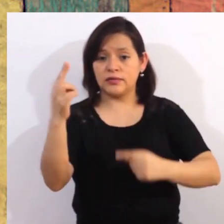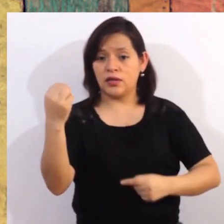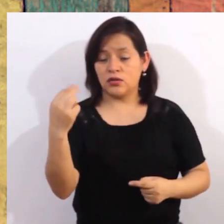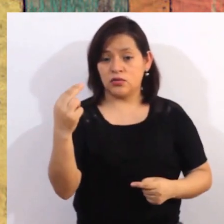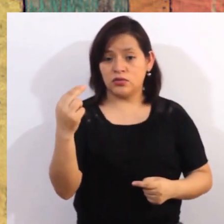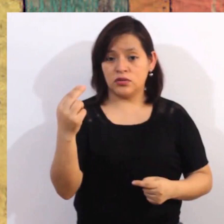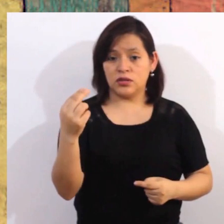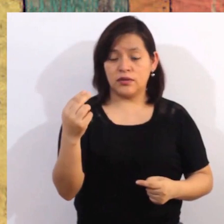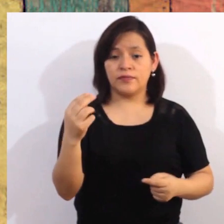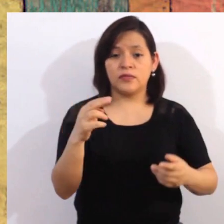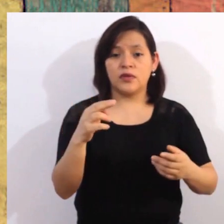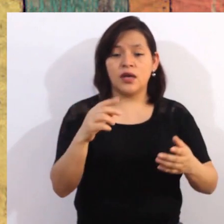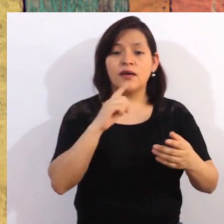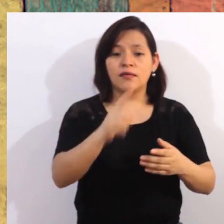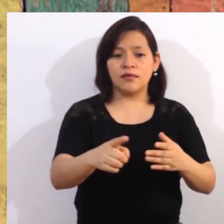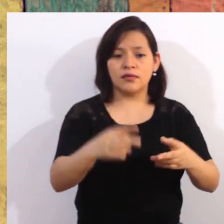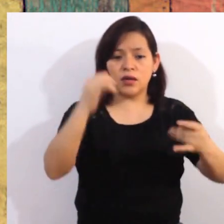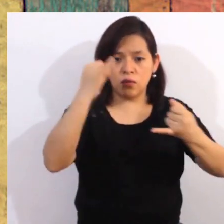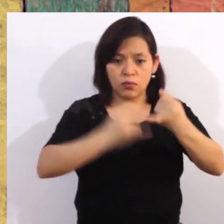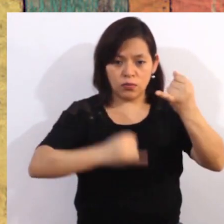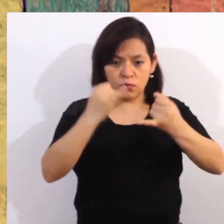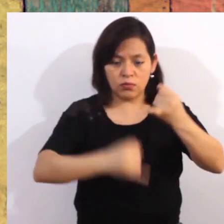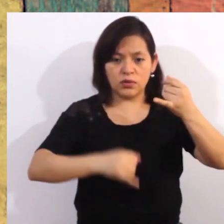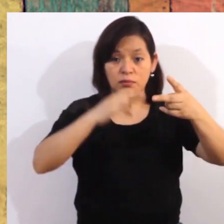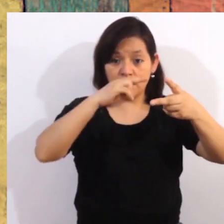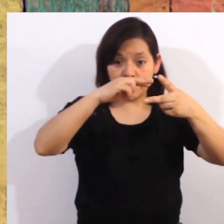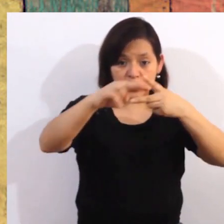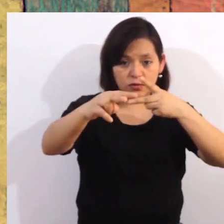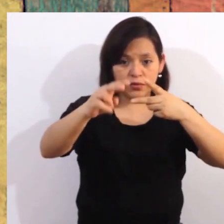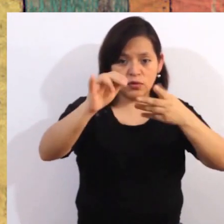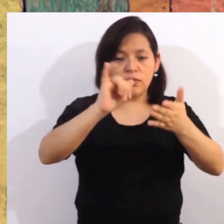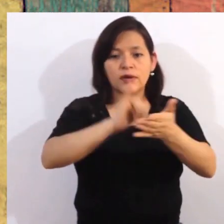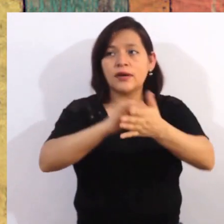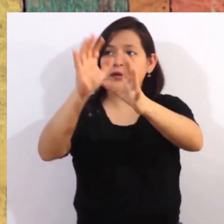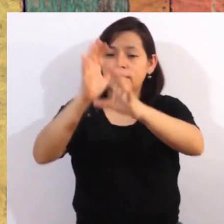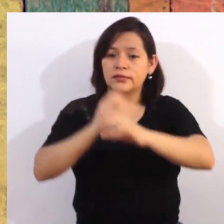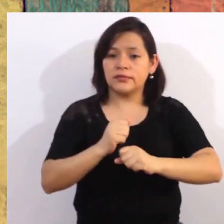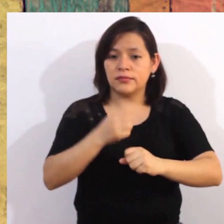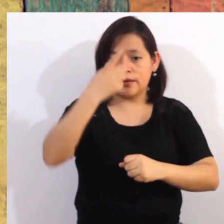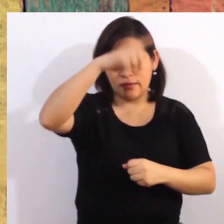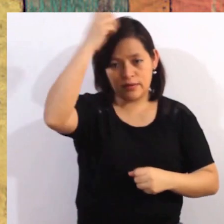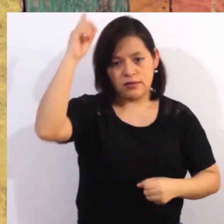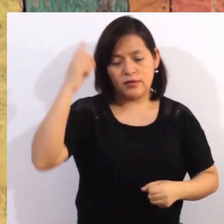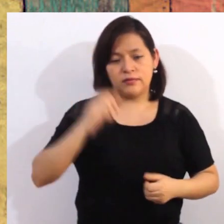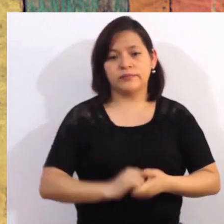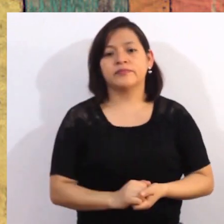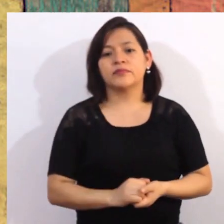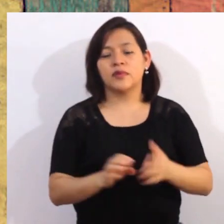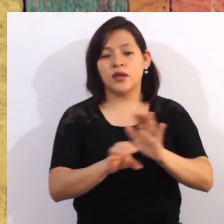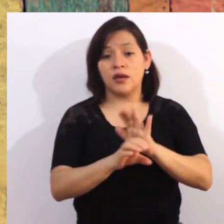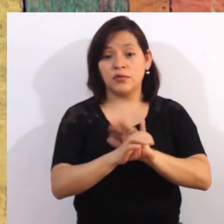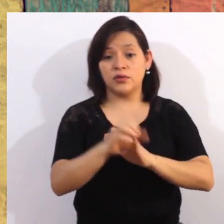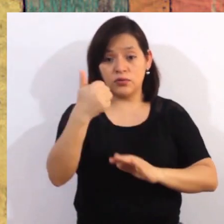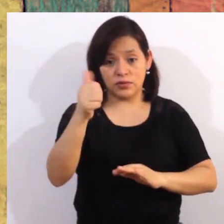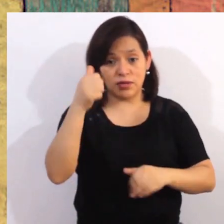forman la última visión que tiene Daniel. Estuvimos hablando ya del capítulo 10,